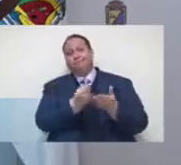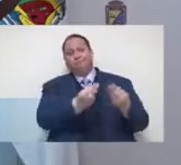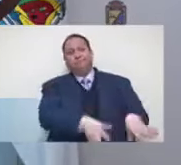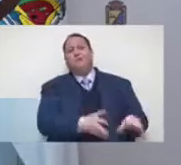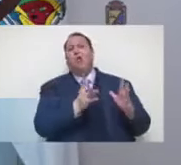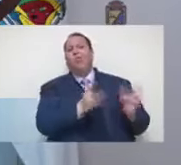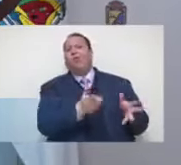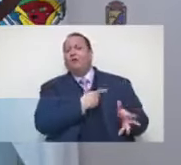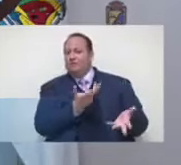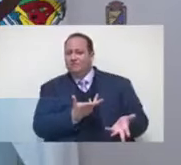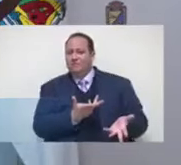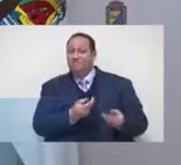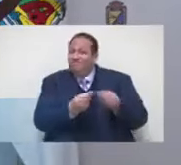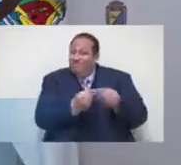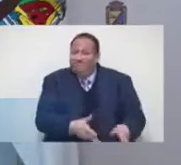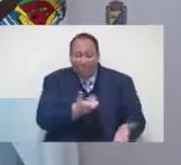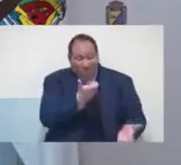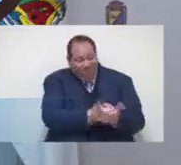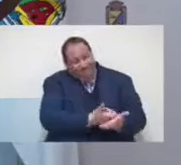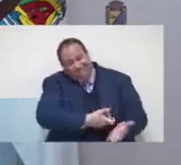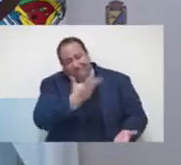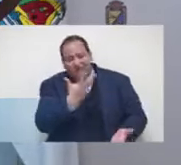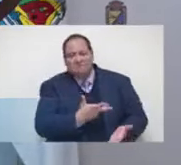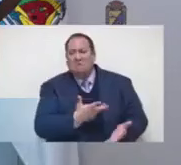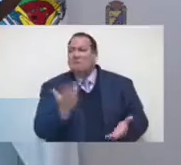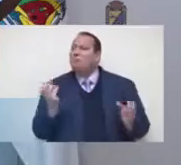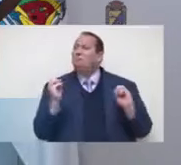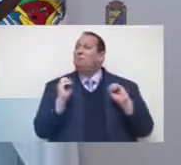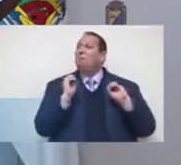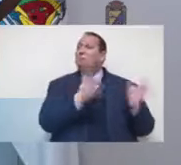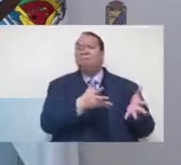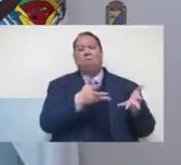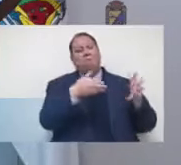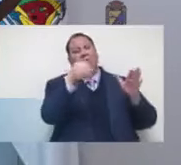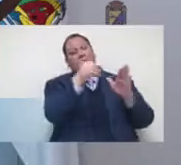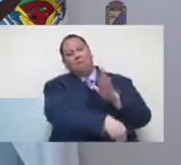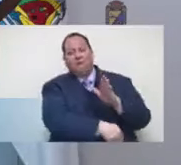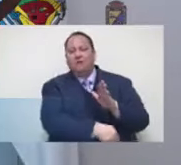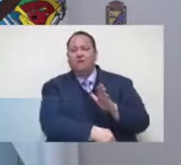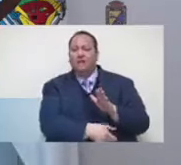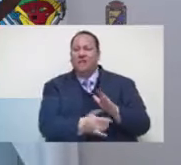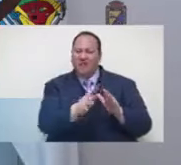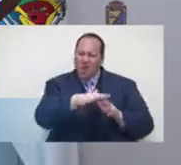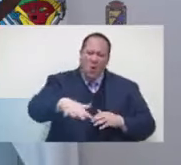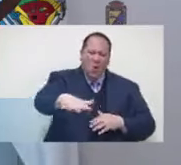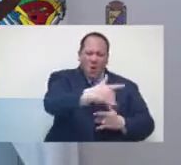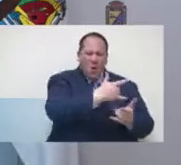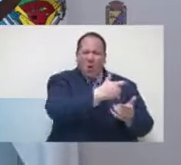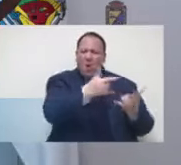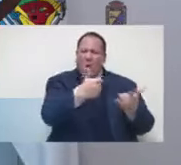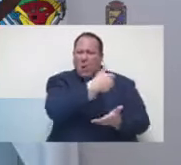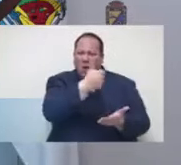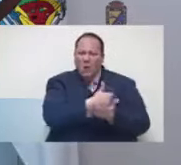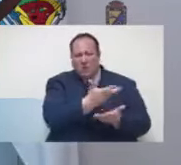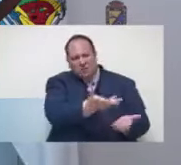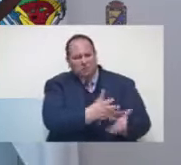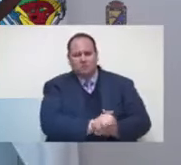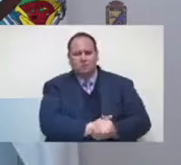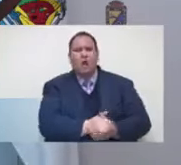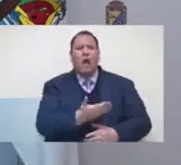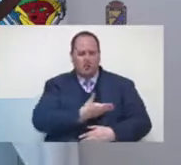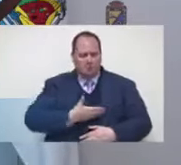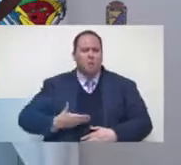dejarlo abandonado, eso sería más caro, no hacer nada, y dejar abandonado el centro histórico de nuestra ciudad. El